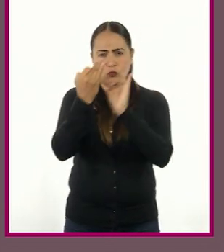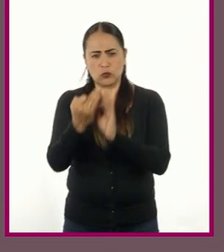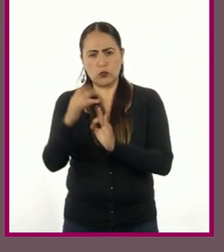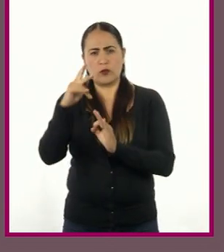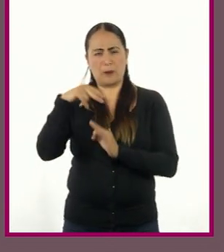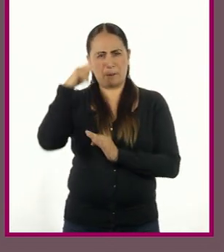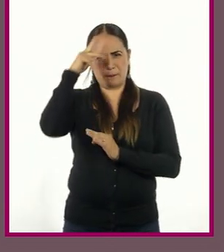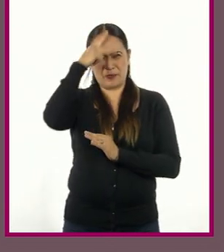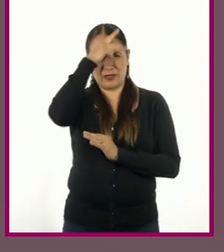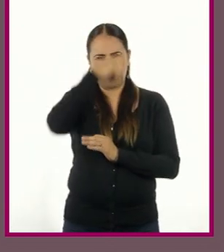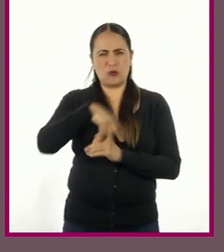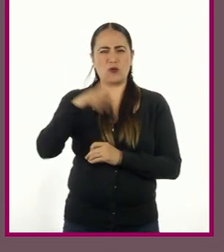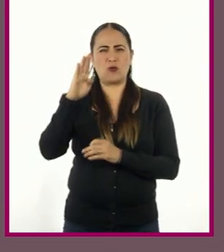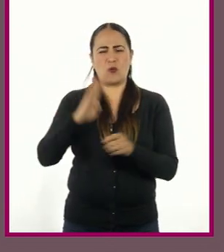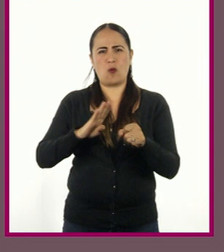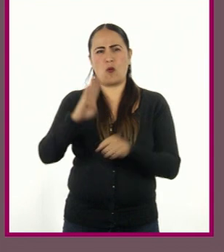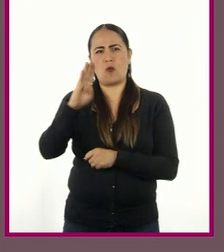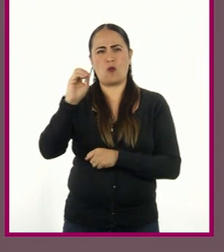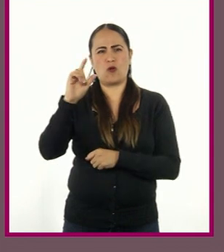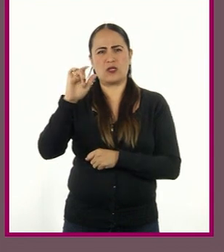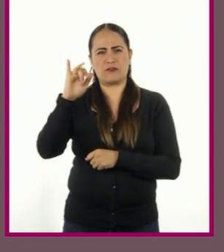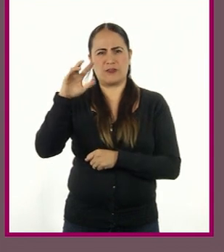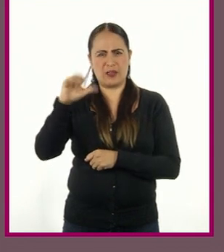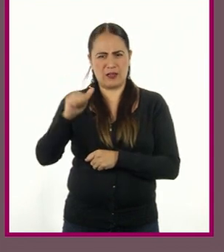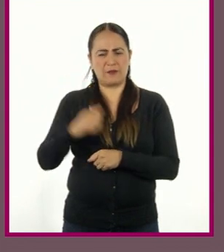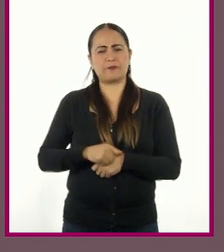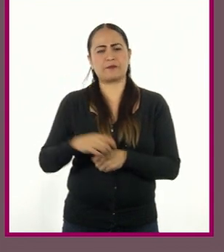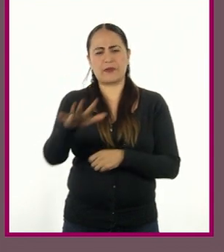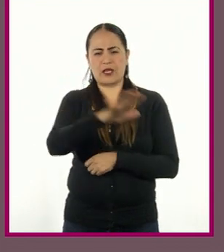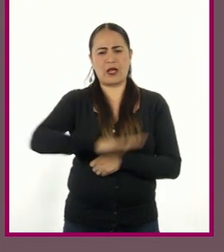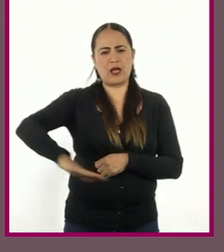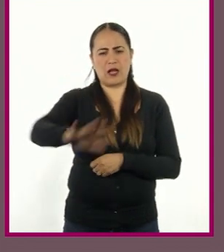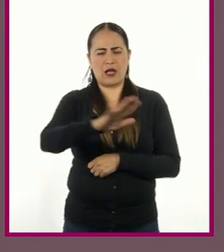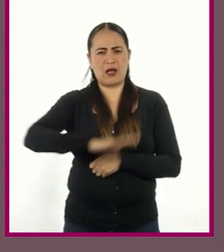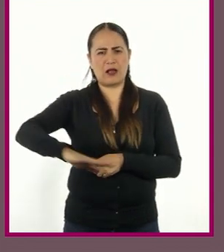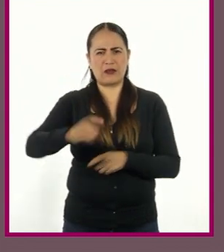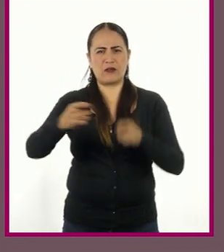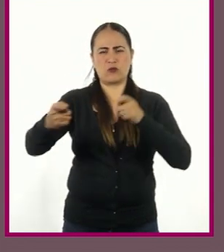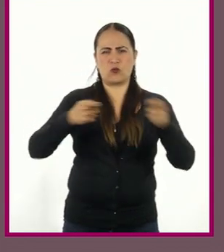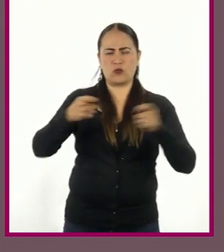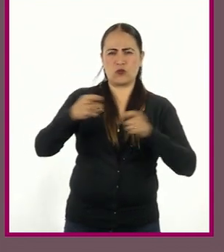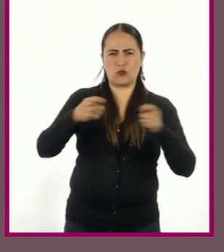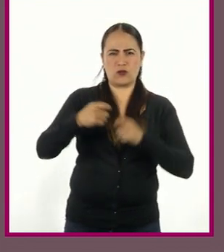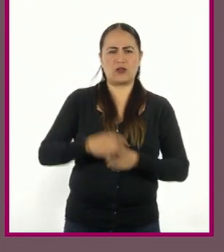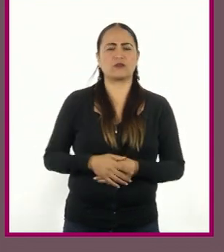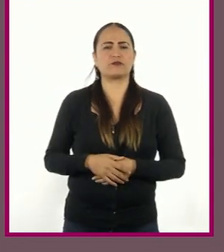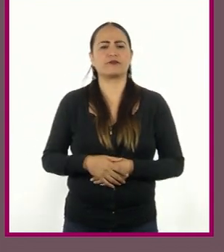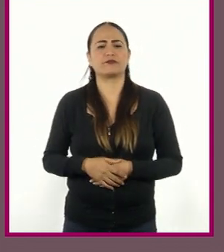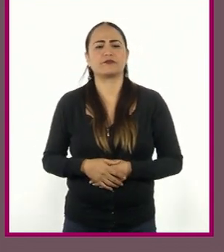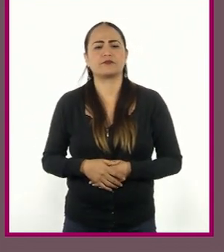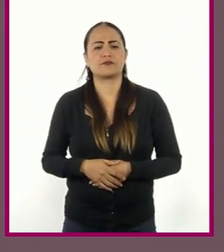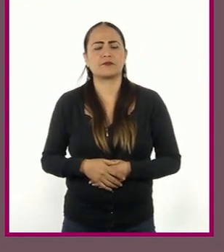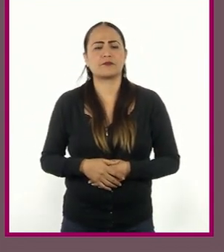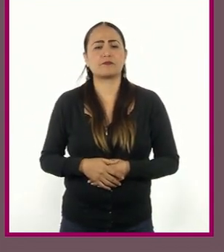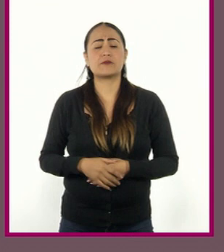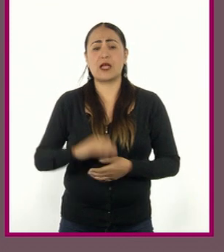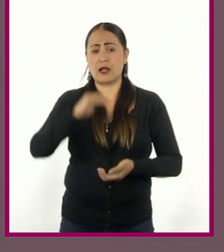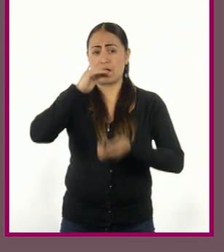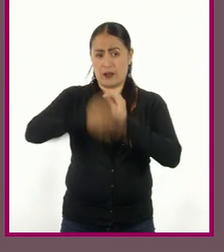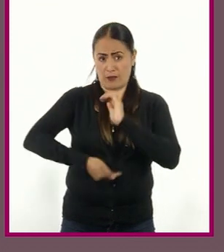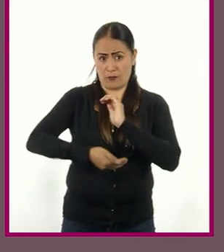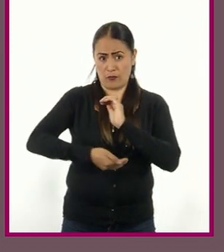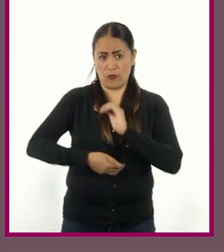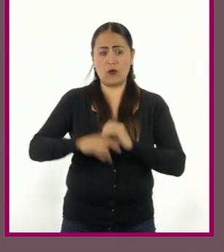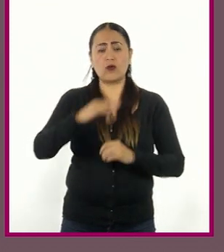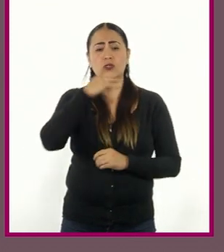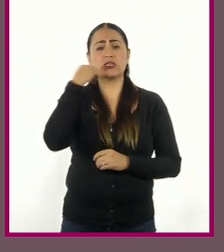Perú y Bolivia por el control de la zona salitrosa cercana a la costa del Pacífico. Al terminar la contienda, Chile obtuvo